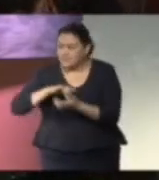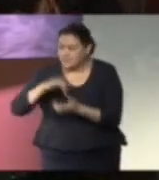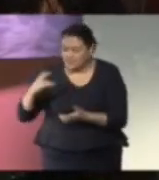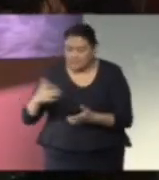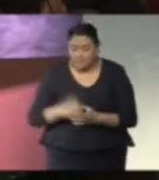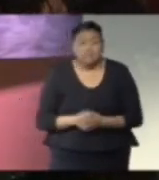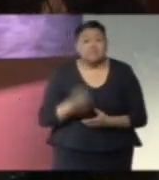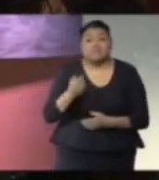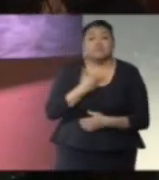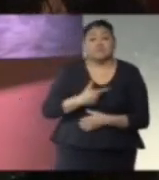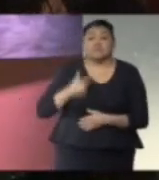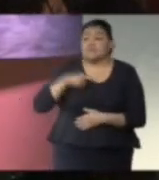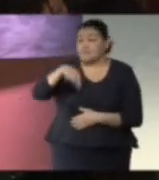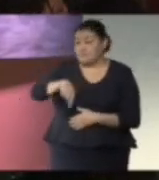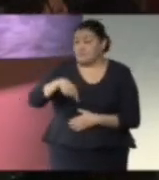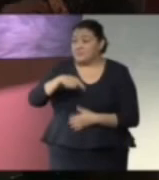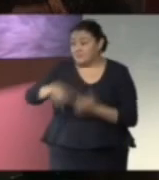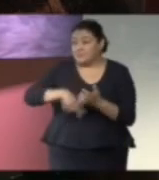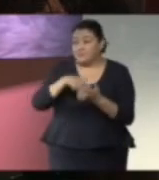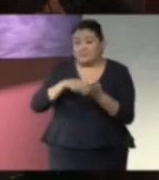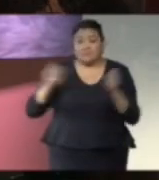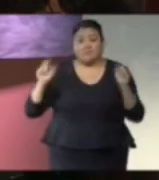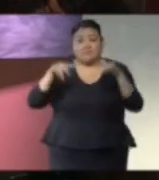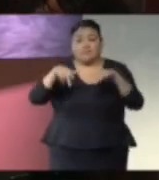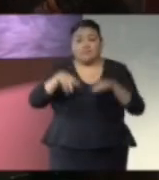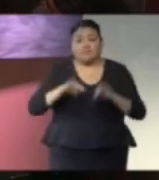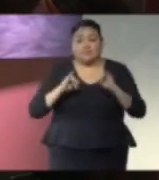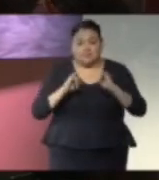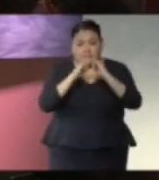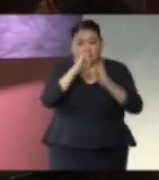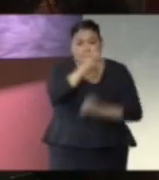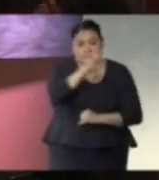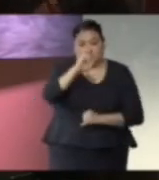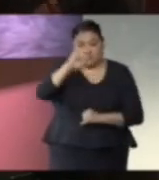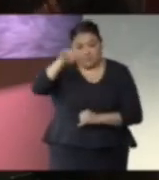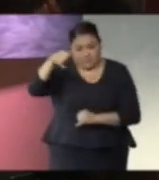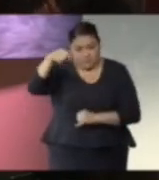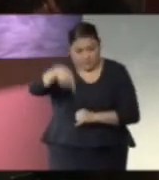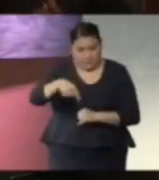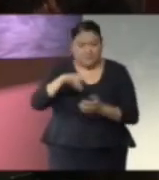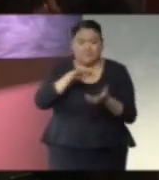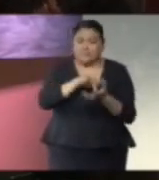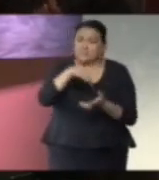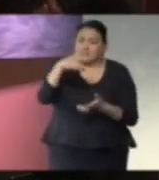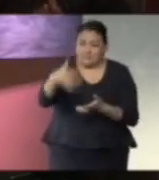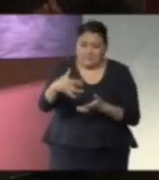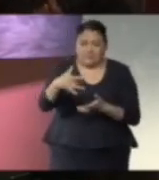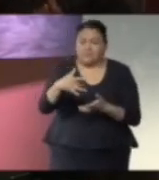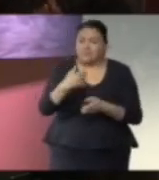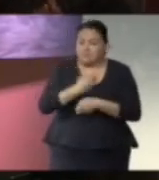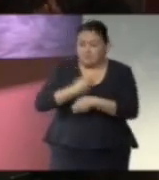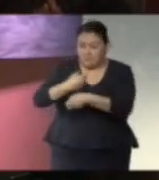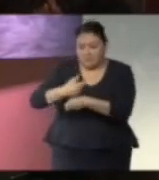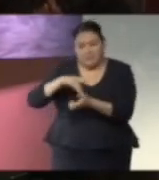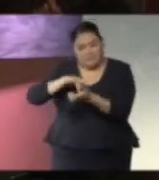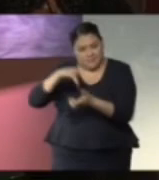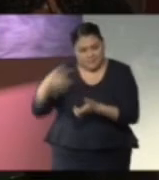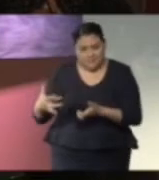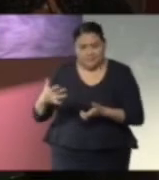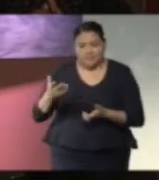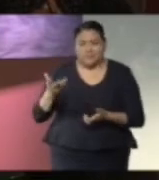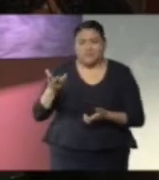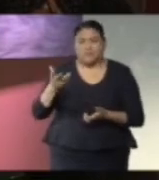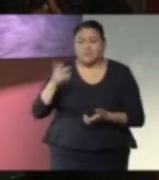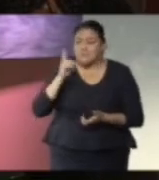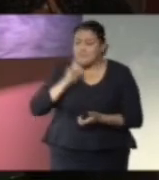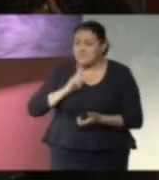Es un gusto estar aquí en el Instituto de Investigaciones Jurídicas. Agradezco mucho la invitación a las y